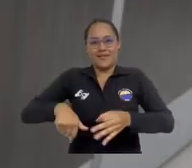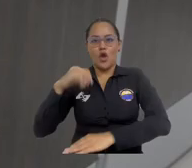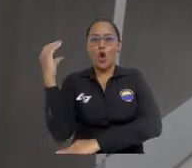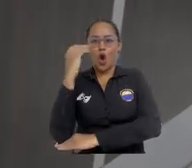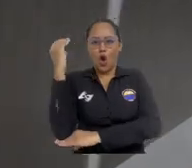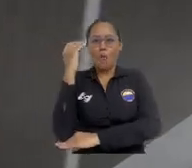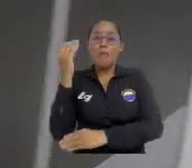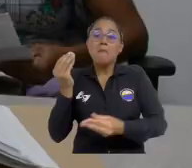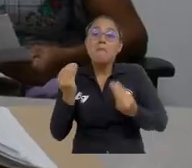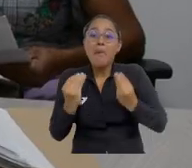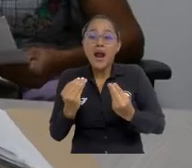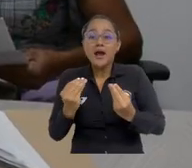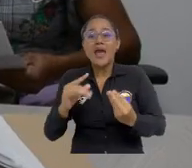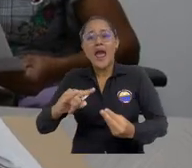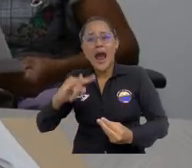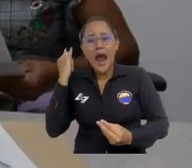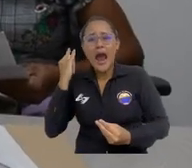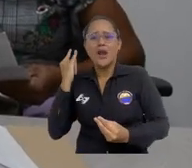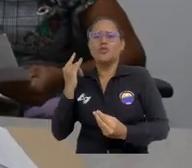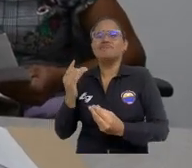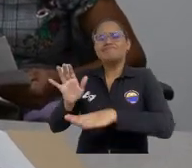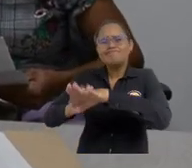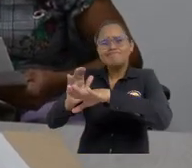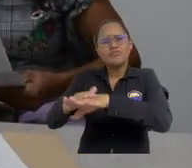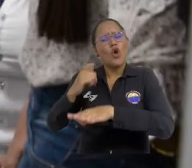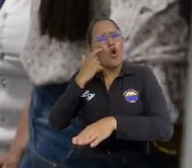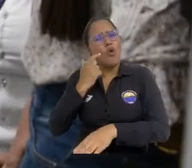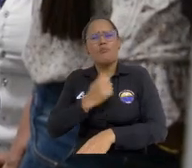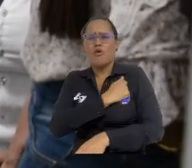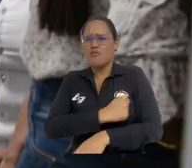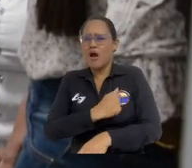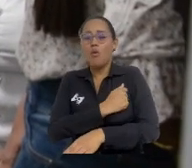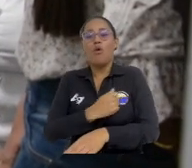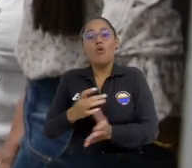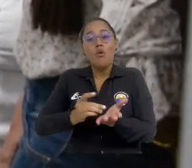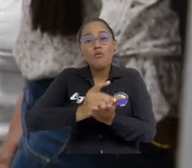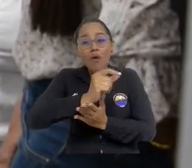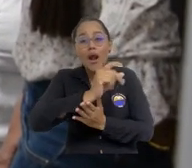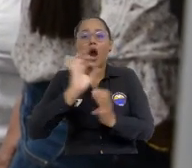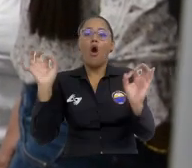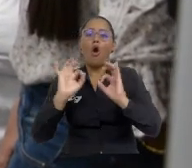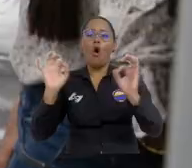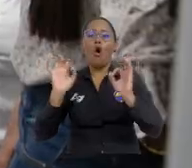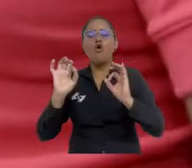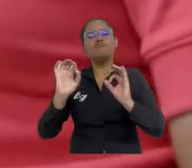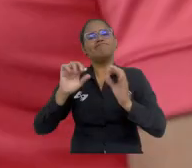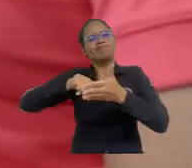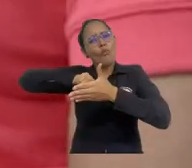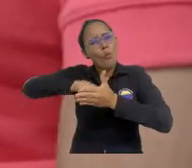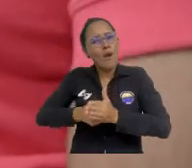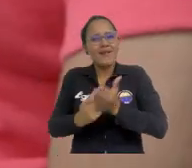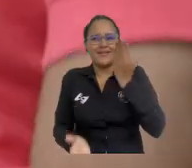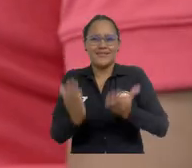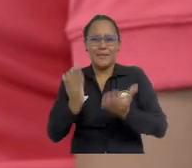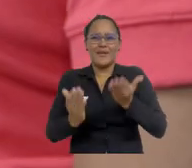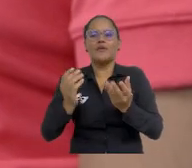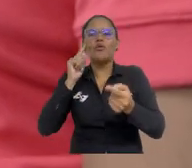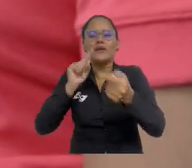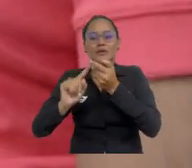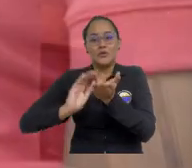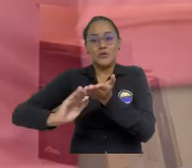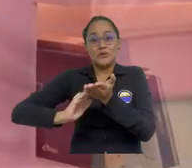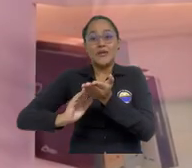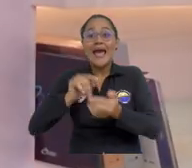de la República para en algunos casos solicitar la renuncia a la persecución penal o la suspensión mientras se cumplen unos compromisos,